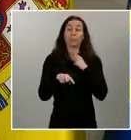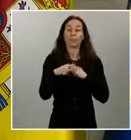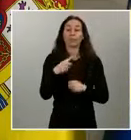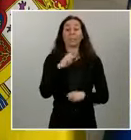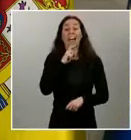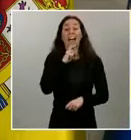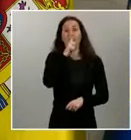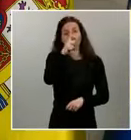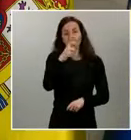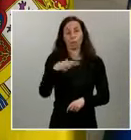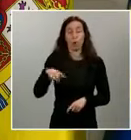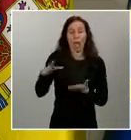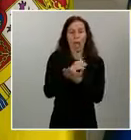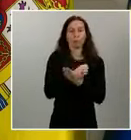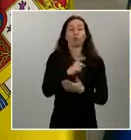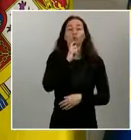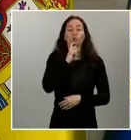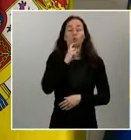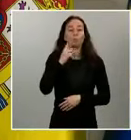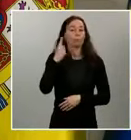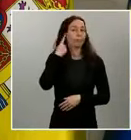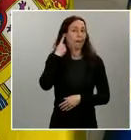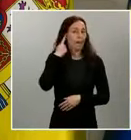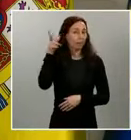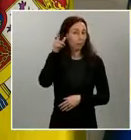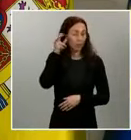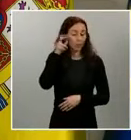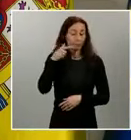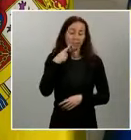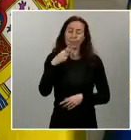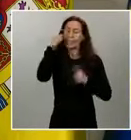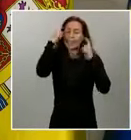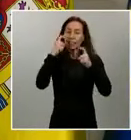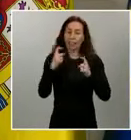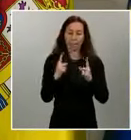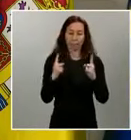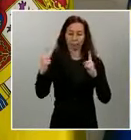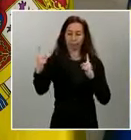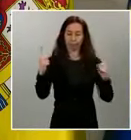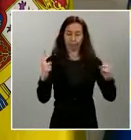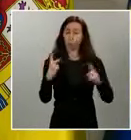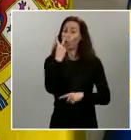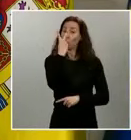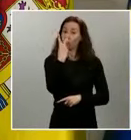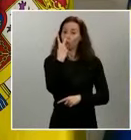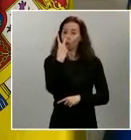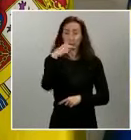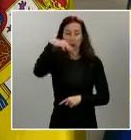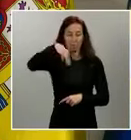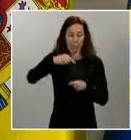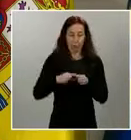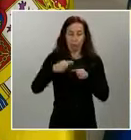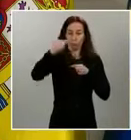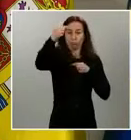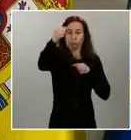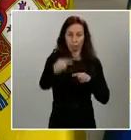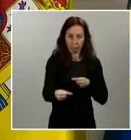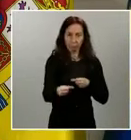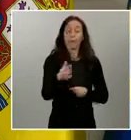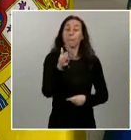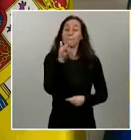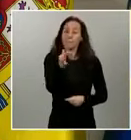de la necesidad de mantener esa distancia social del entorno de los 2 metros y la recomendación de utilizar